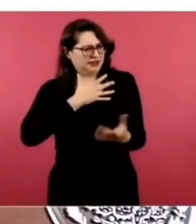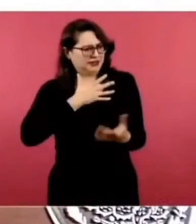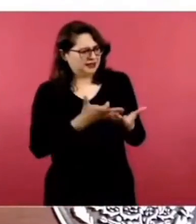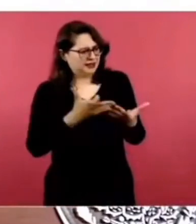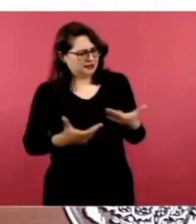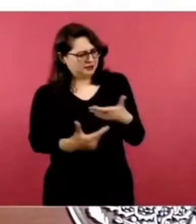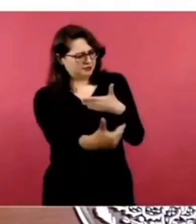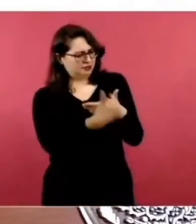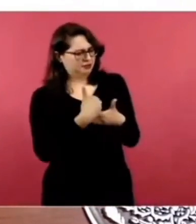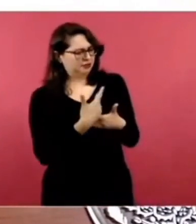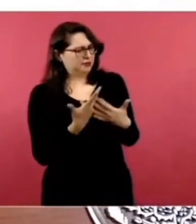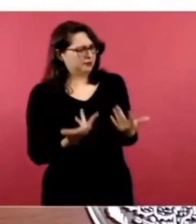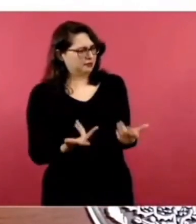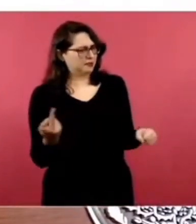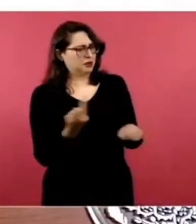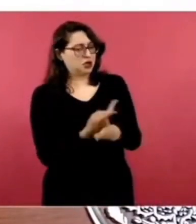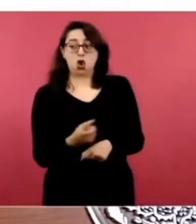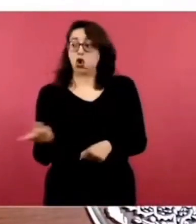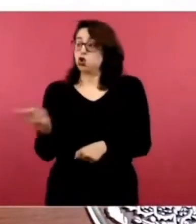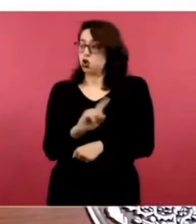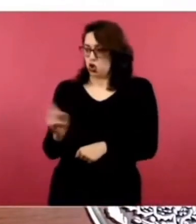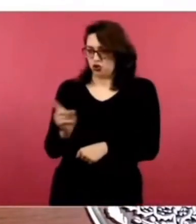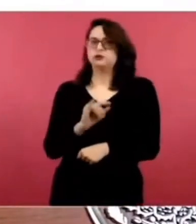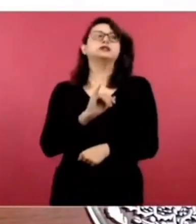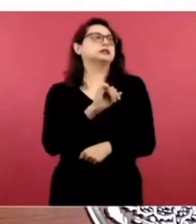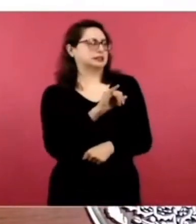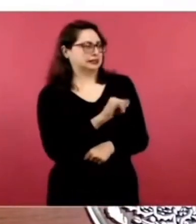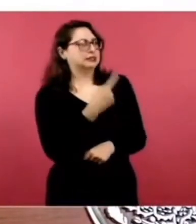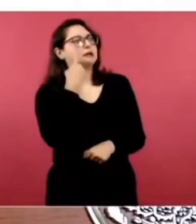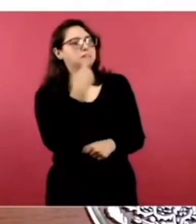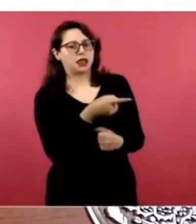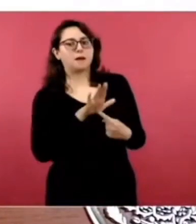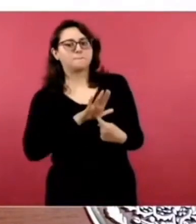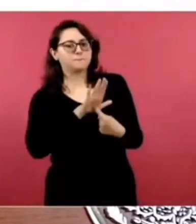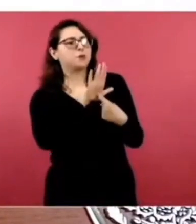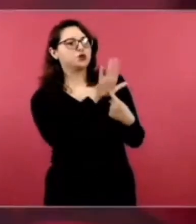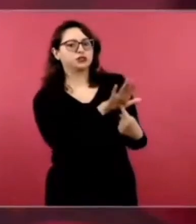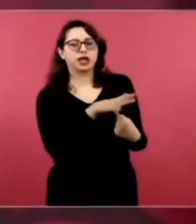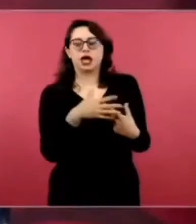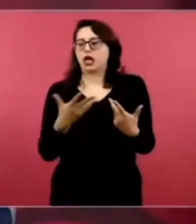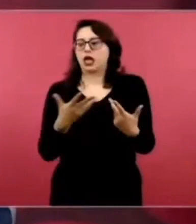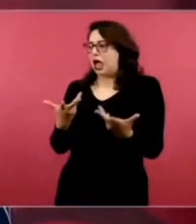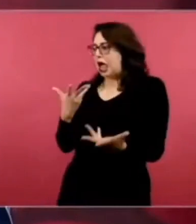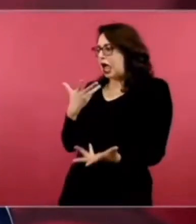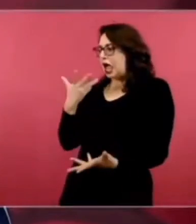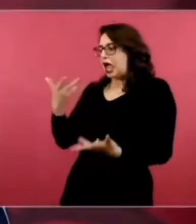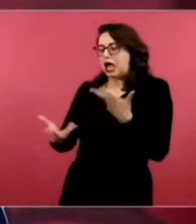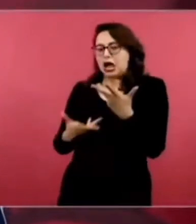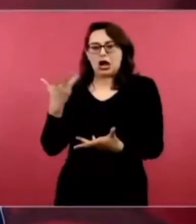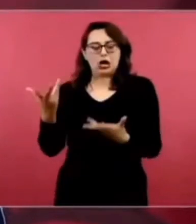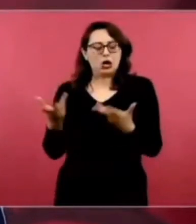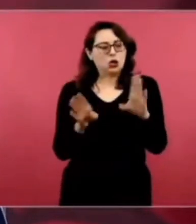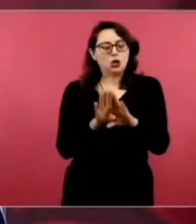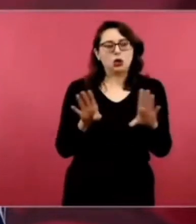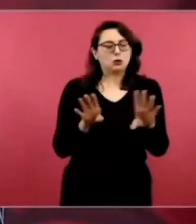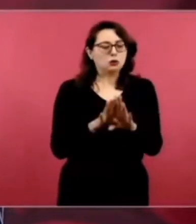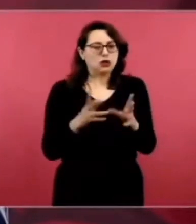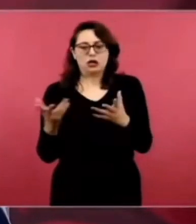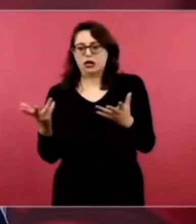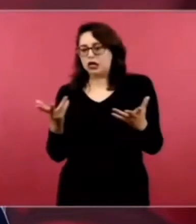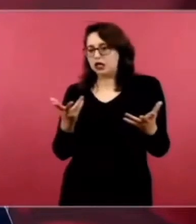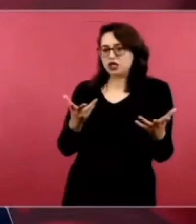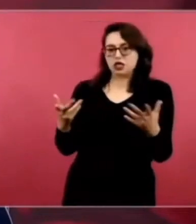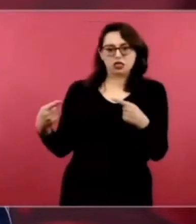territorio. Y hubo una nota diplomática y el presidente Biden